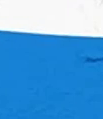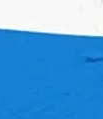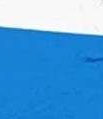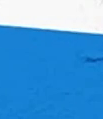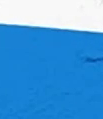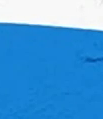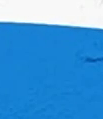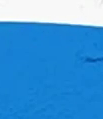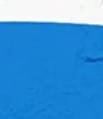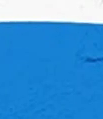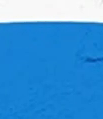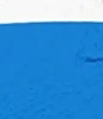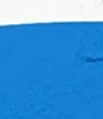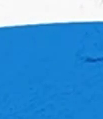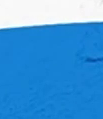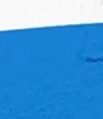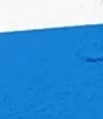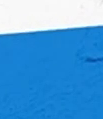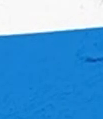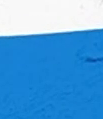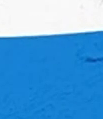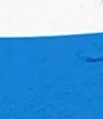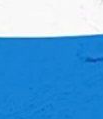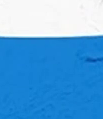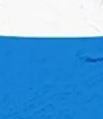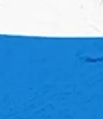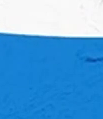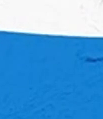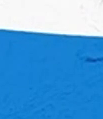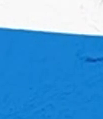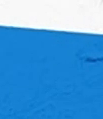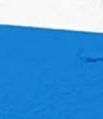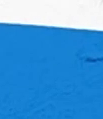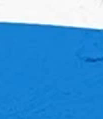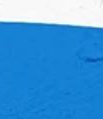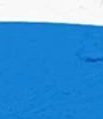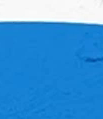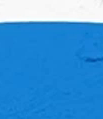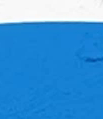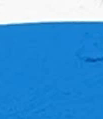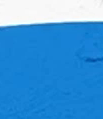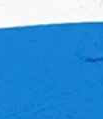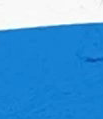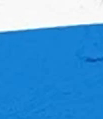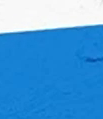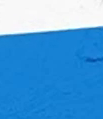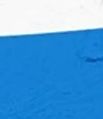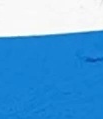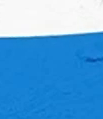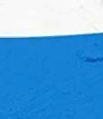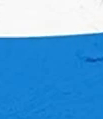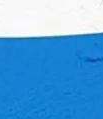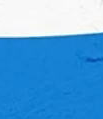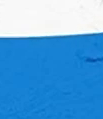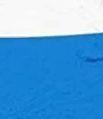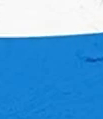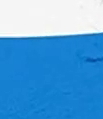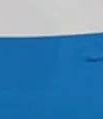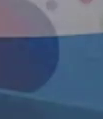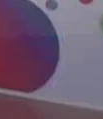con la confianza de cumplir tus sueños. Bienvenidos al sorteo Loto.